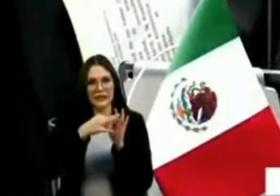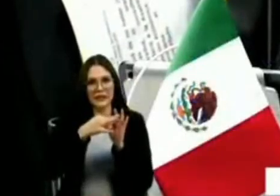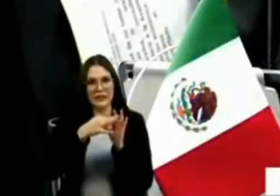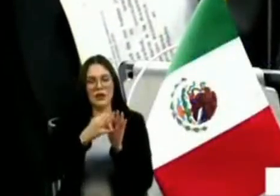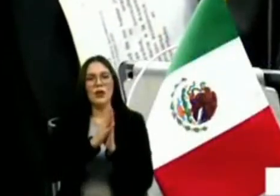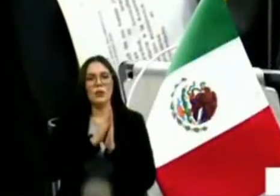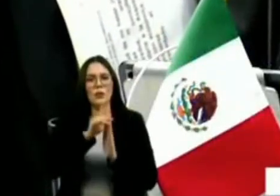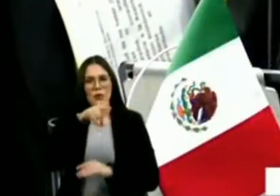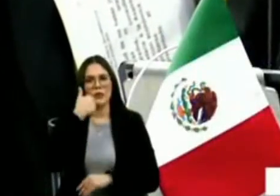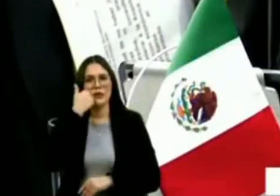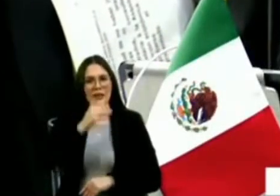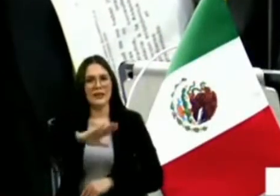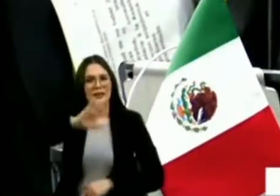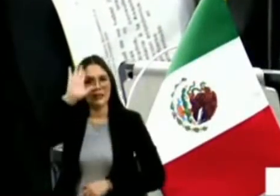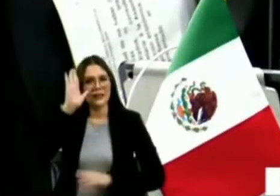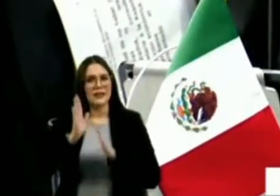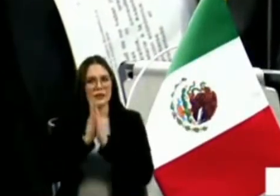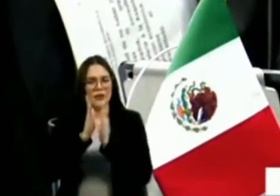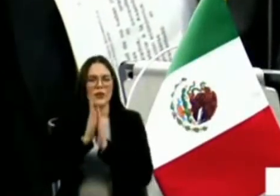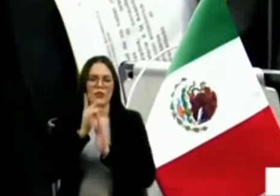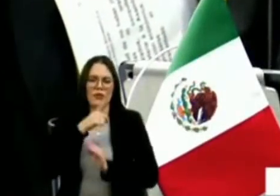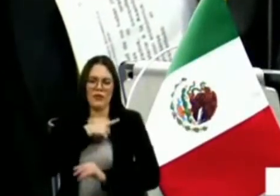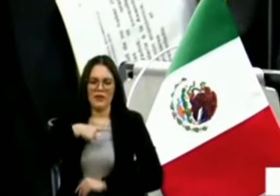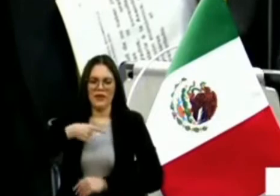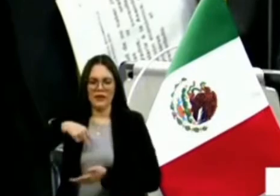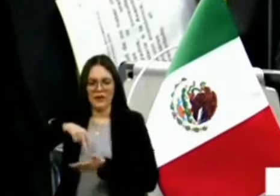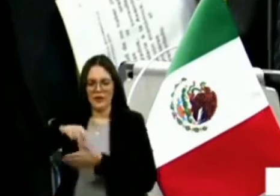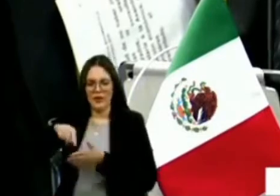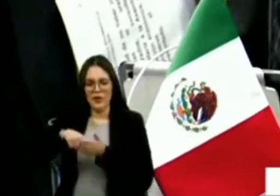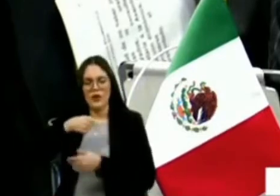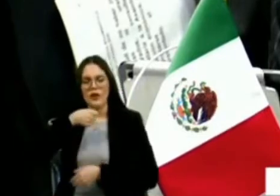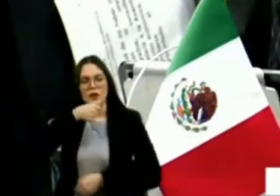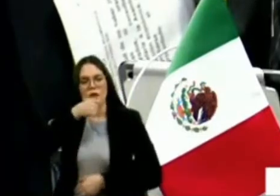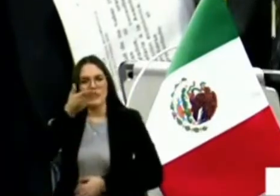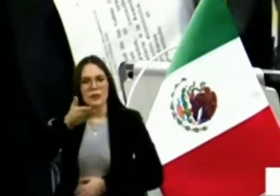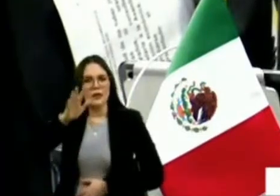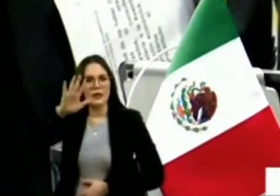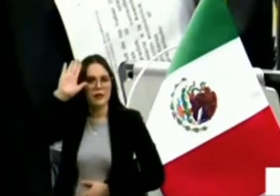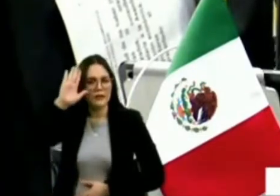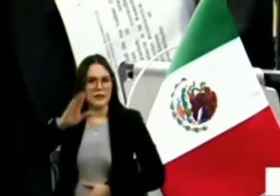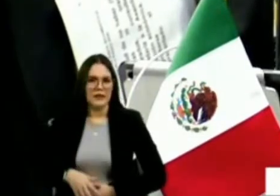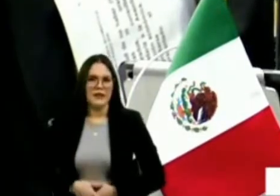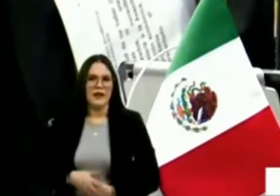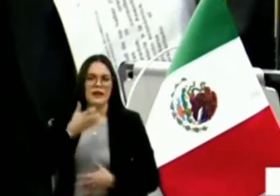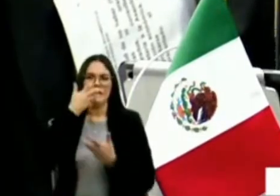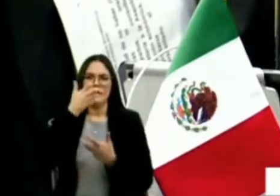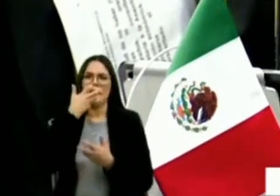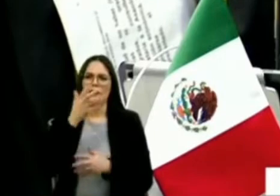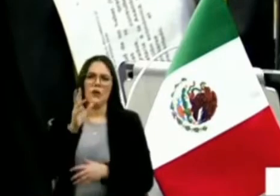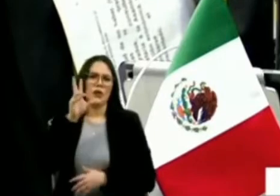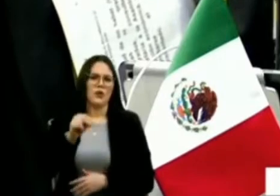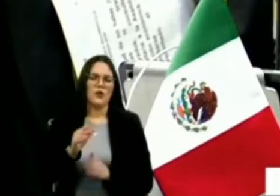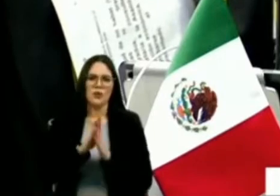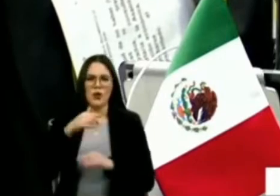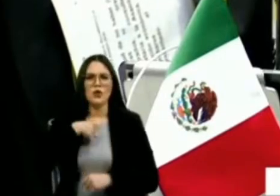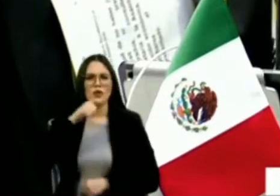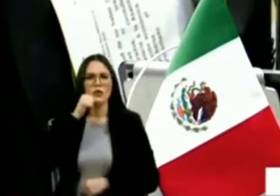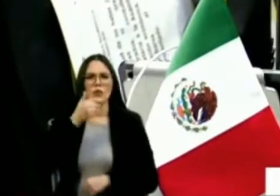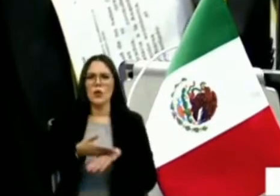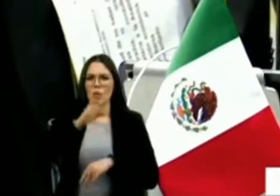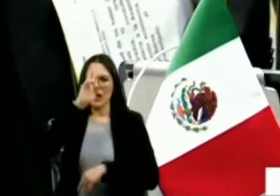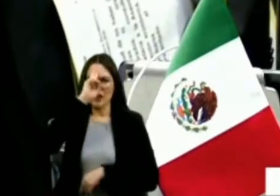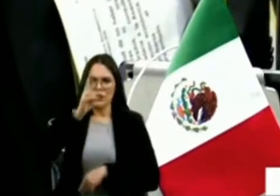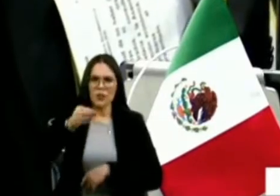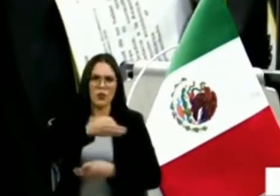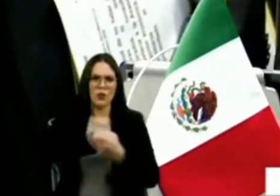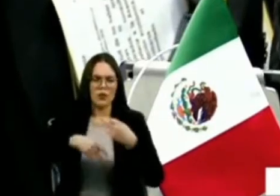el Senado de la República y la oposición que Gerardo Fernández Noroña bajara de la mesa y se fuera a Campeche. Desde luego esto